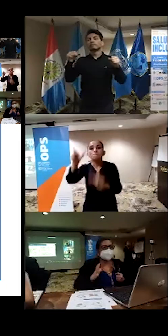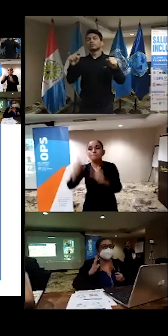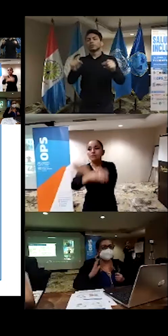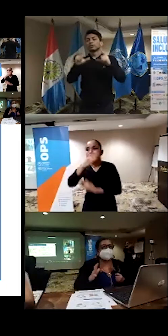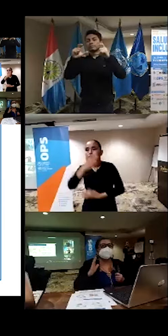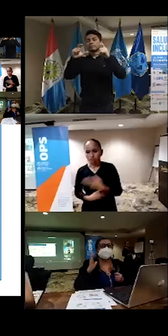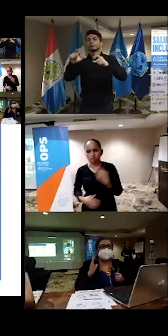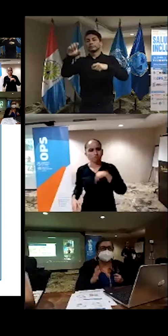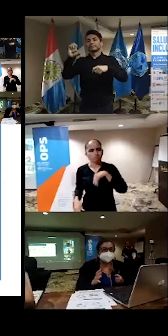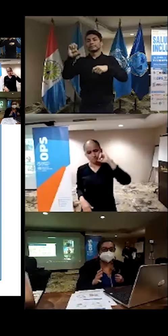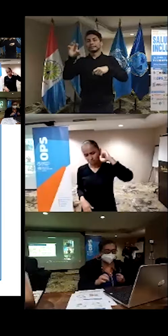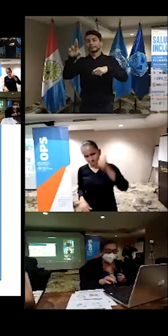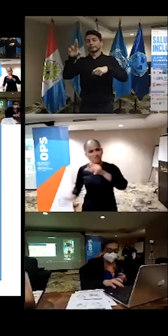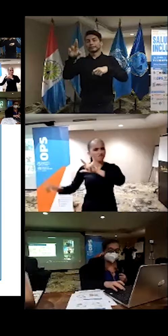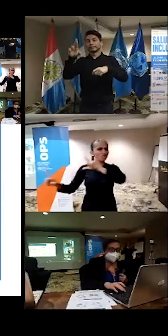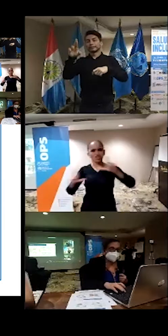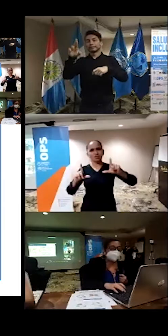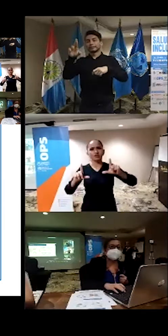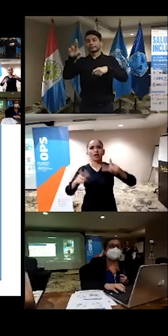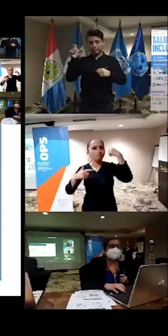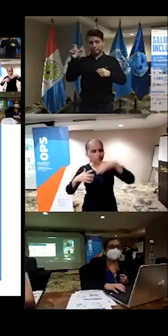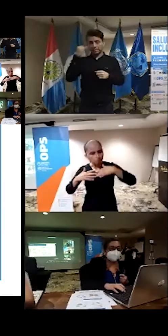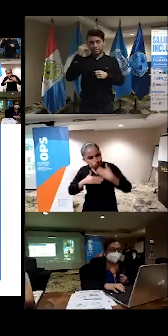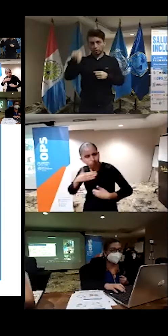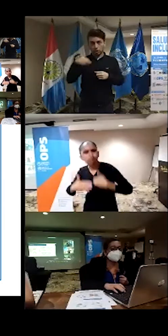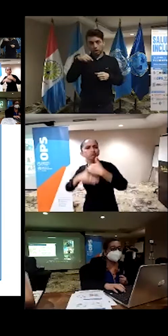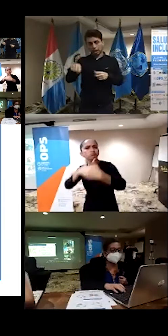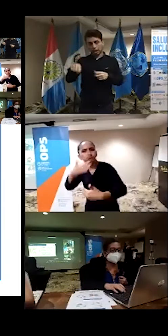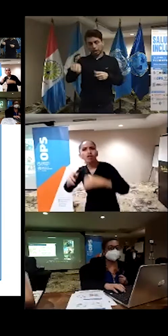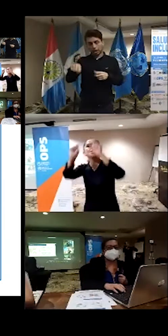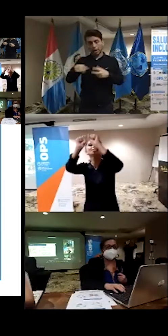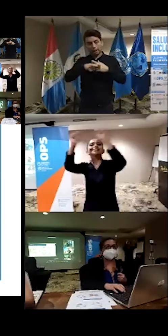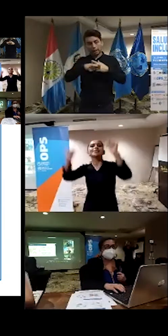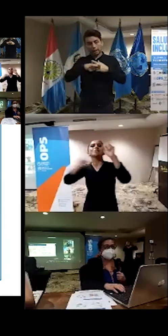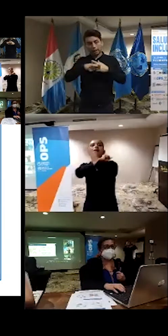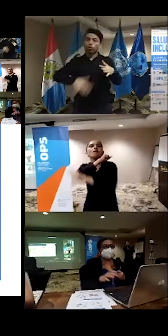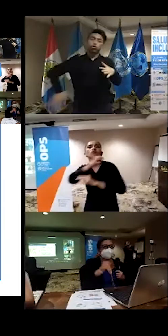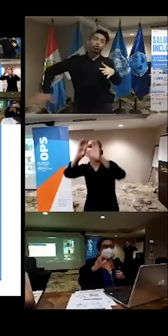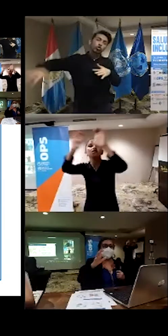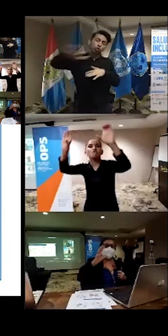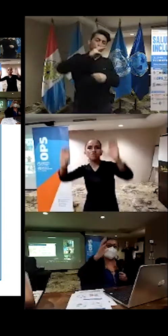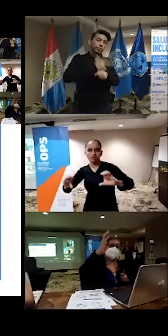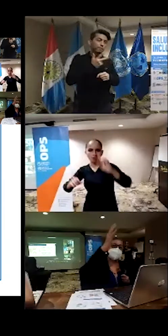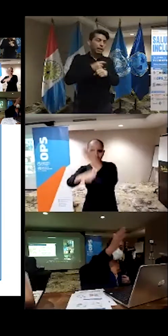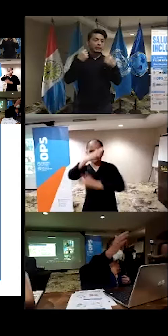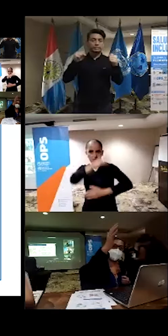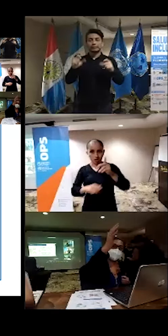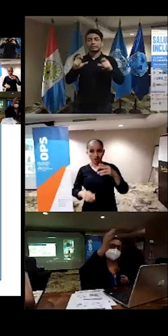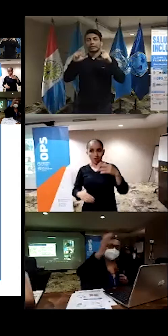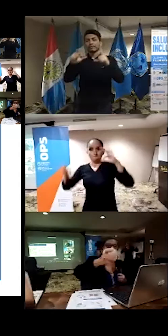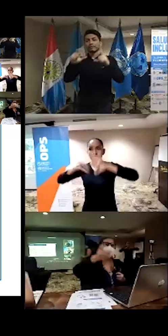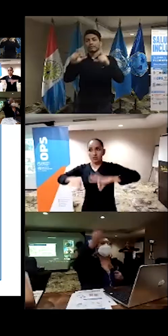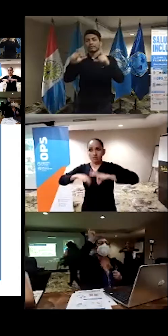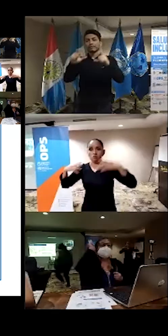si estamos listos para iniciar con un sistema nacional de certificación como Ministerio de